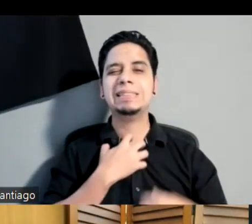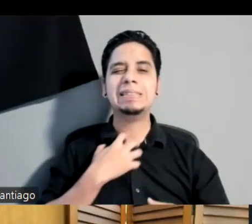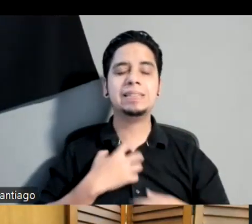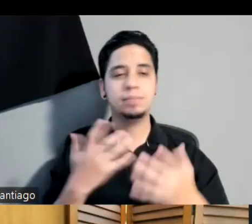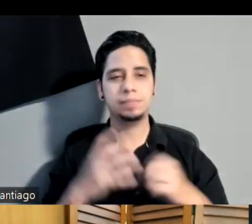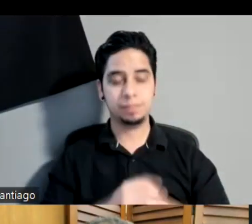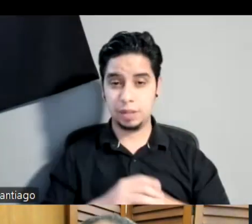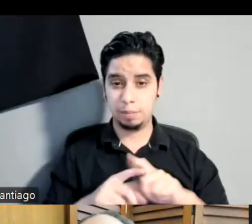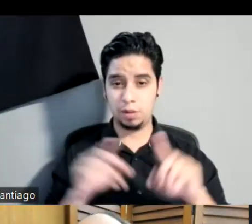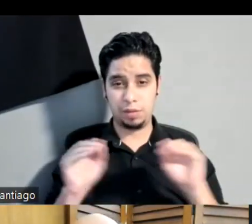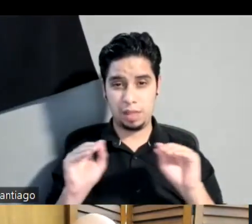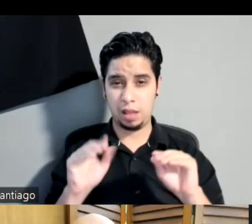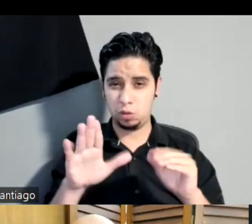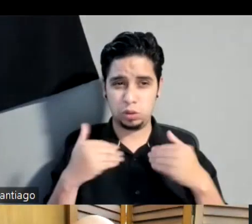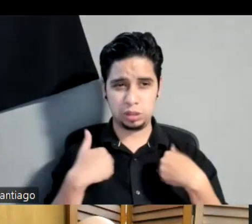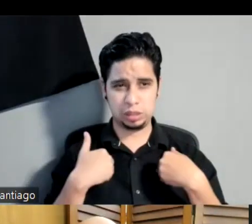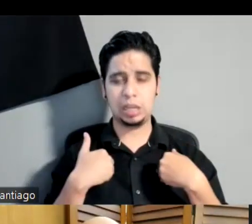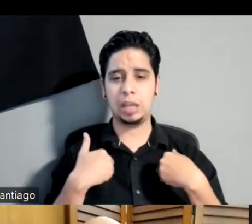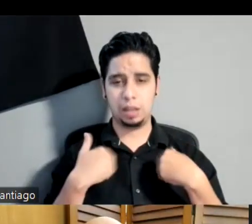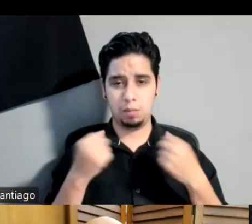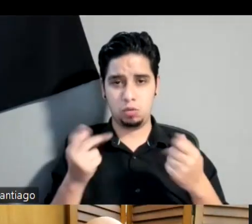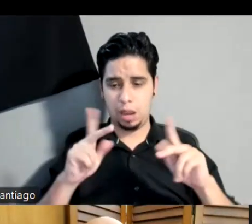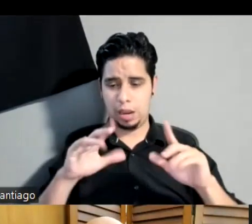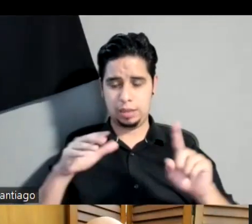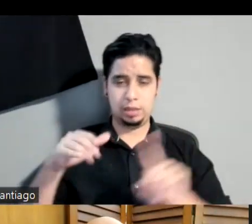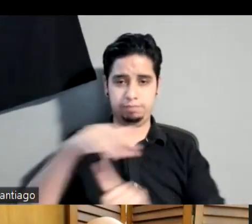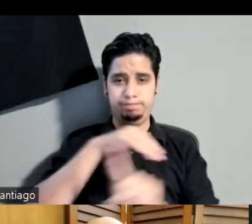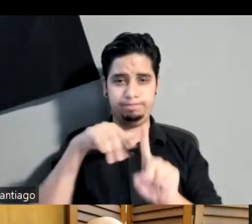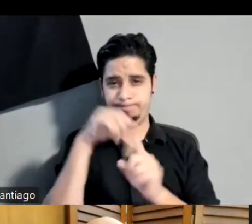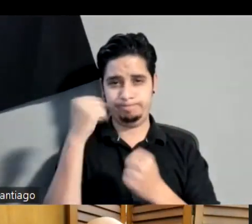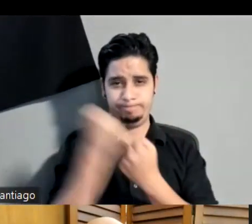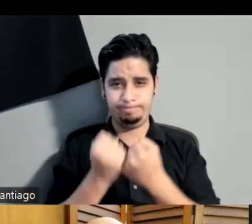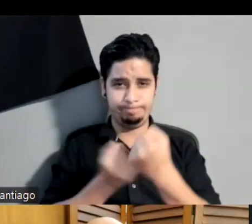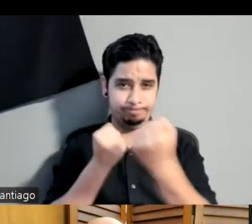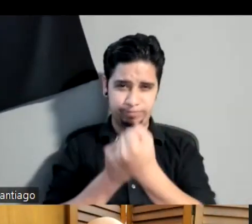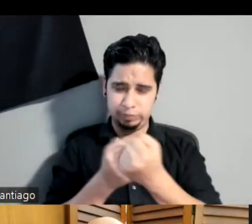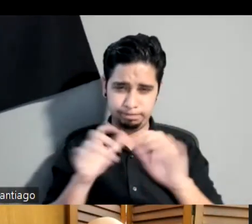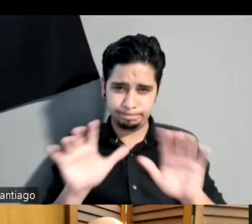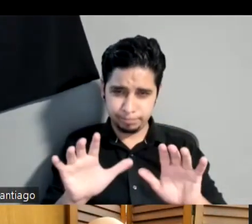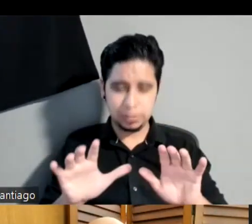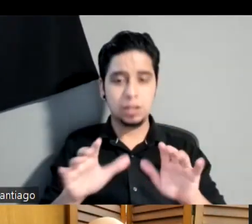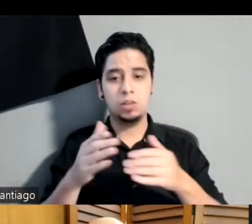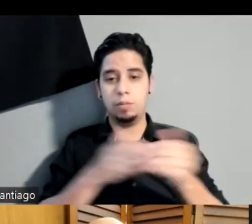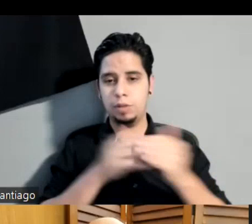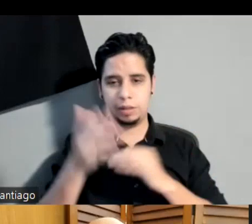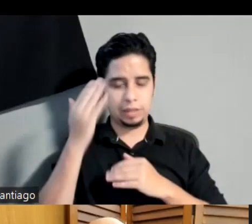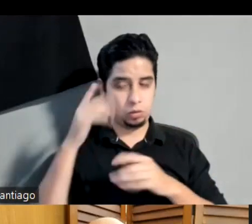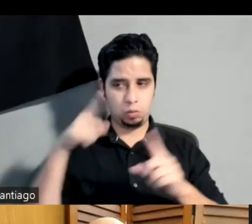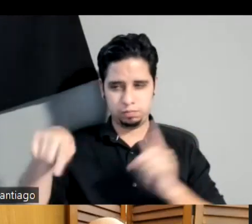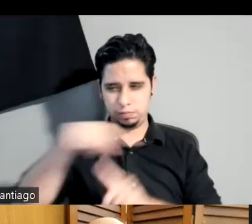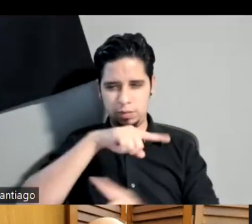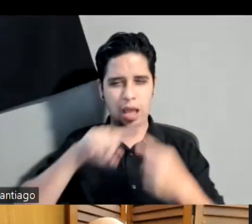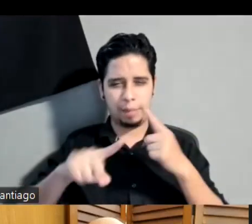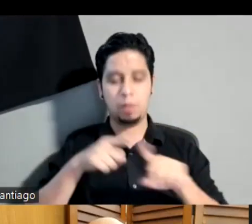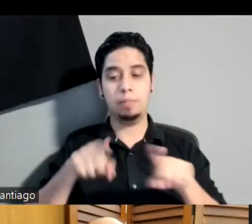No, pero tienes buenas personas alrededor. O sea, tienes. Sí, no, ¿no? O sea, independientemente que sean tus amigos, son